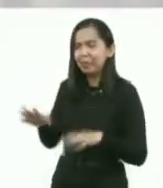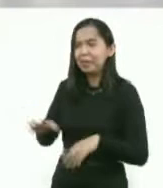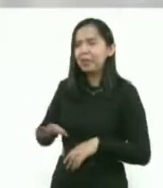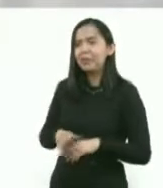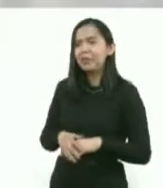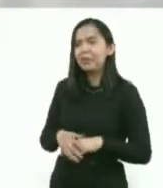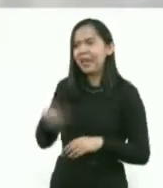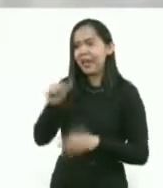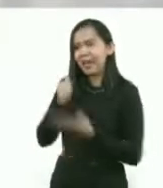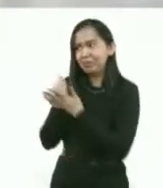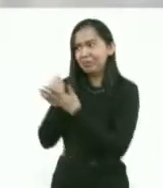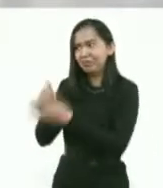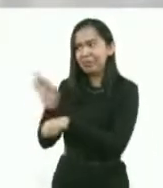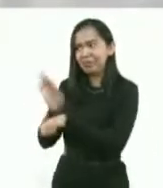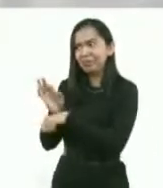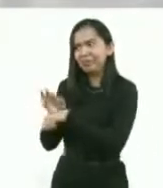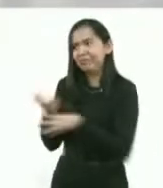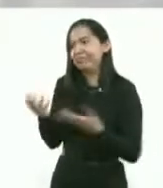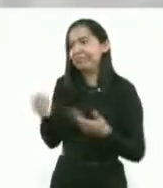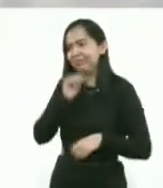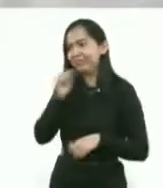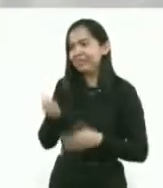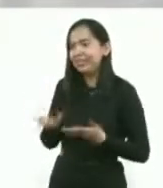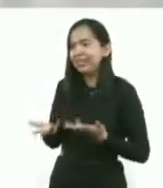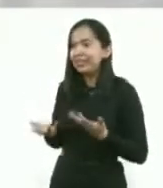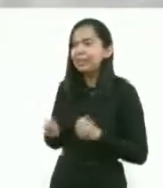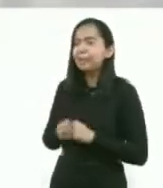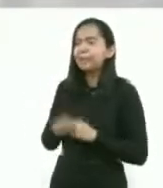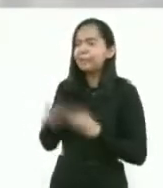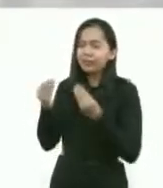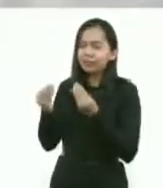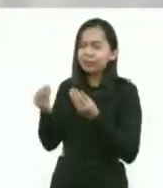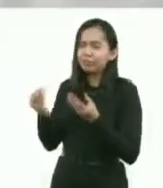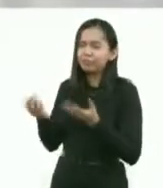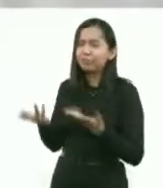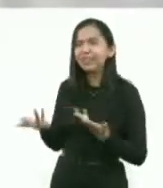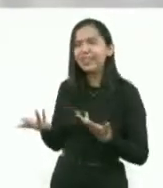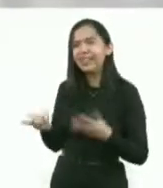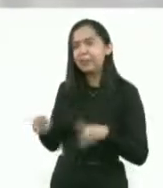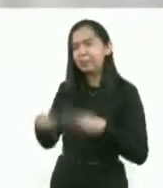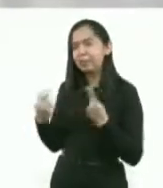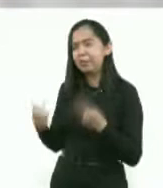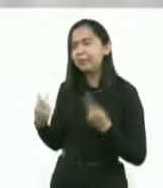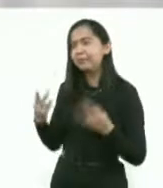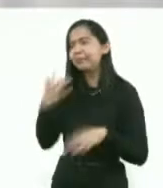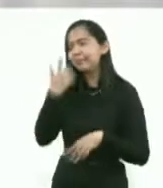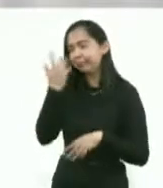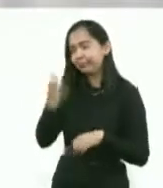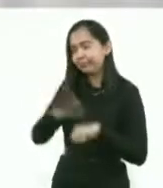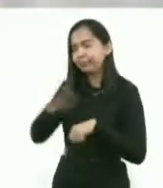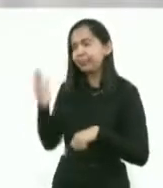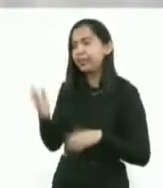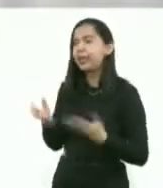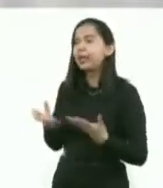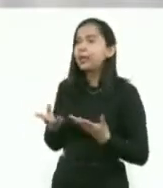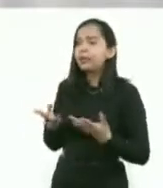el coche, ¿va? Es mucho de mercadotecnia, aunque sí hay